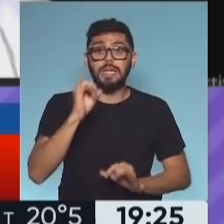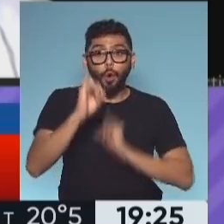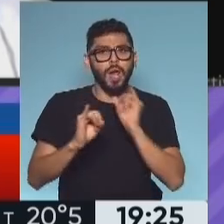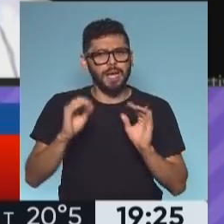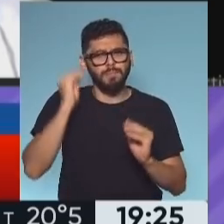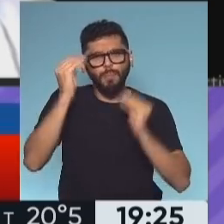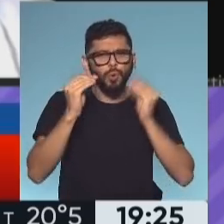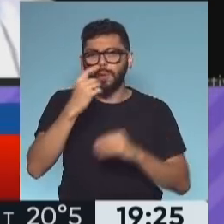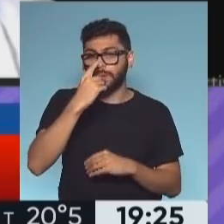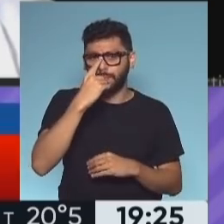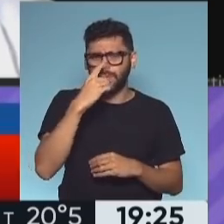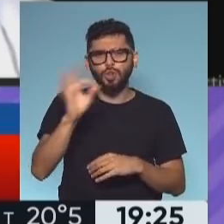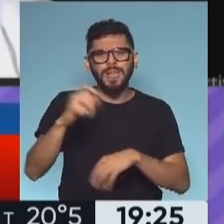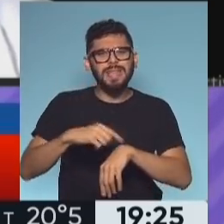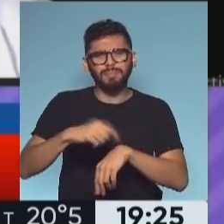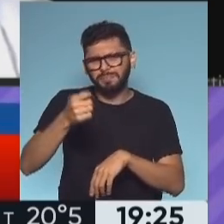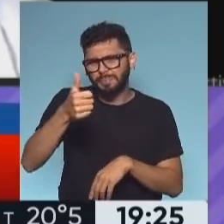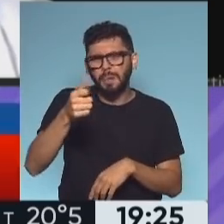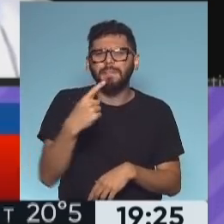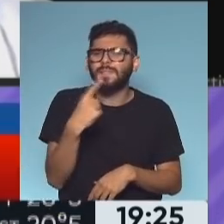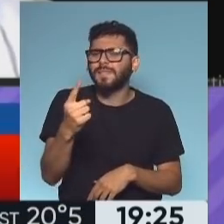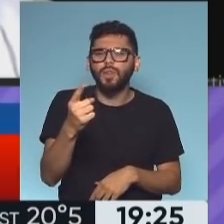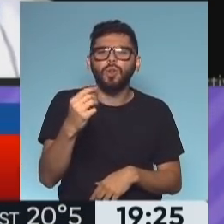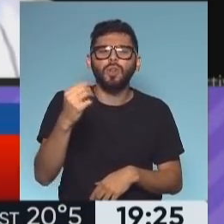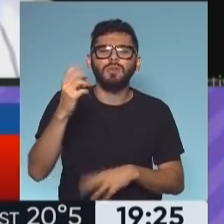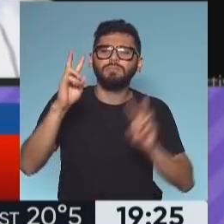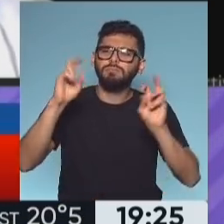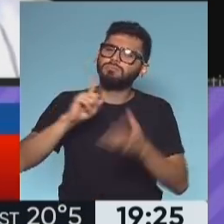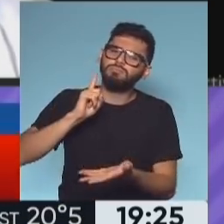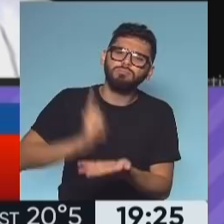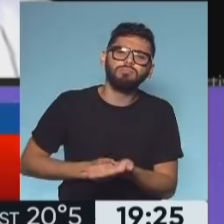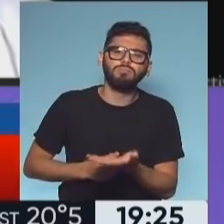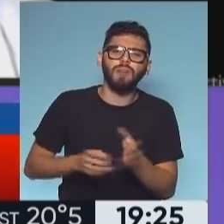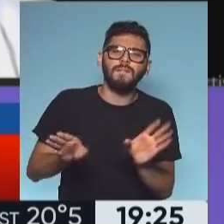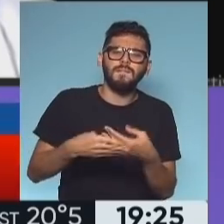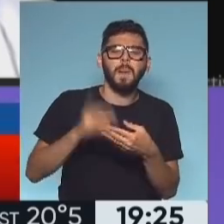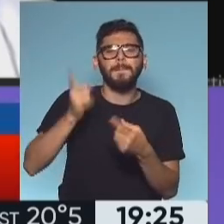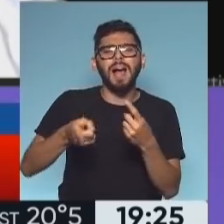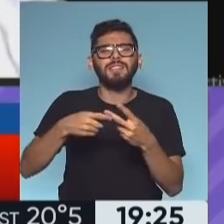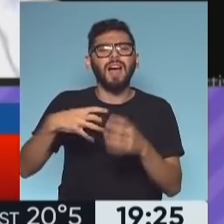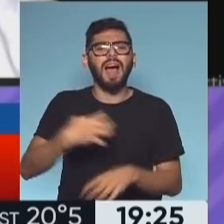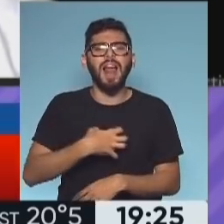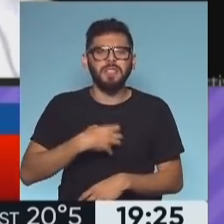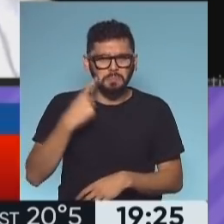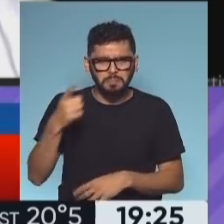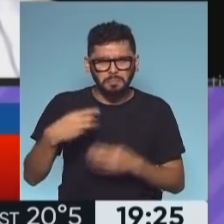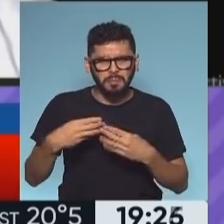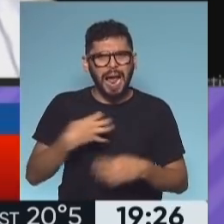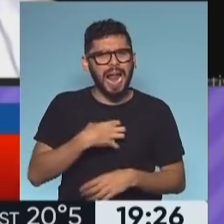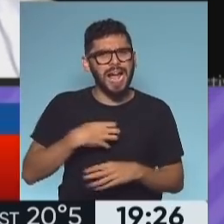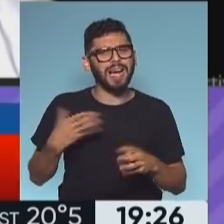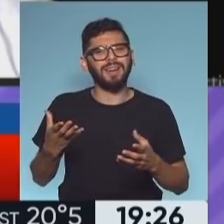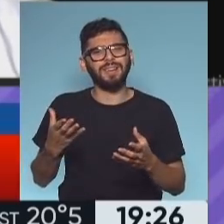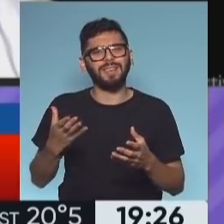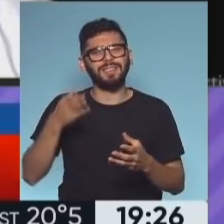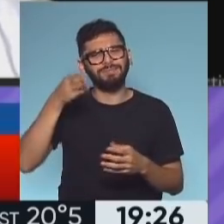preocupante. Doctor, sé que tenemos poquito tiempo, pero ¿qué piensa usted en cuanto a las medidas restrictivas y en cuanto a las clases, que es el tema en discusión? ¿Deberían seguir